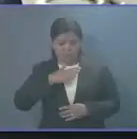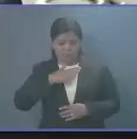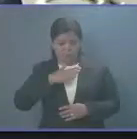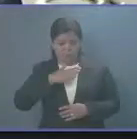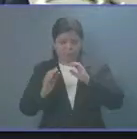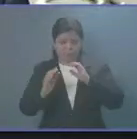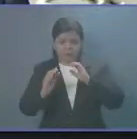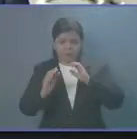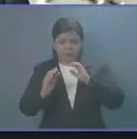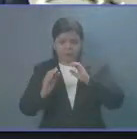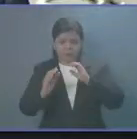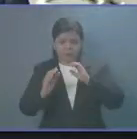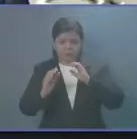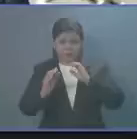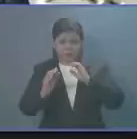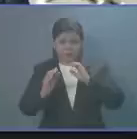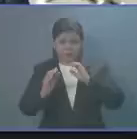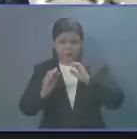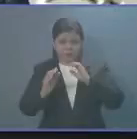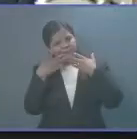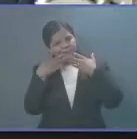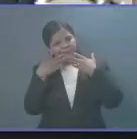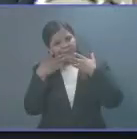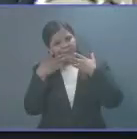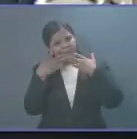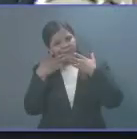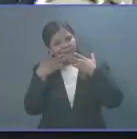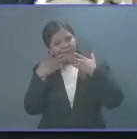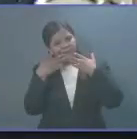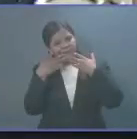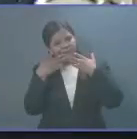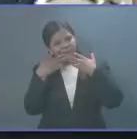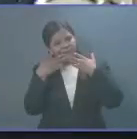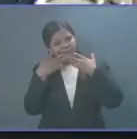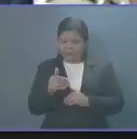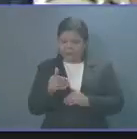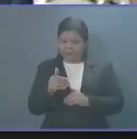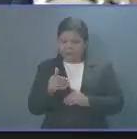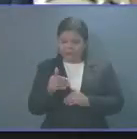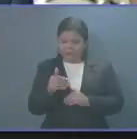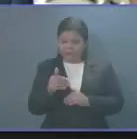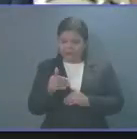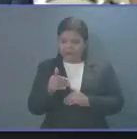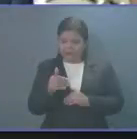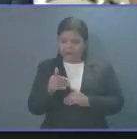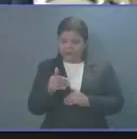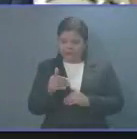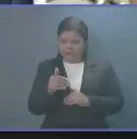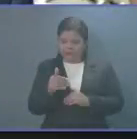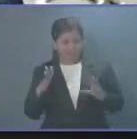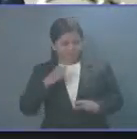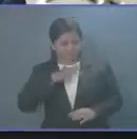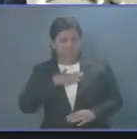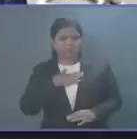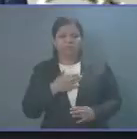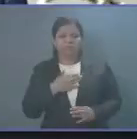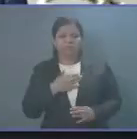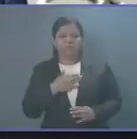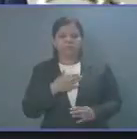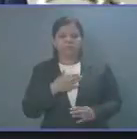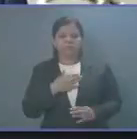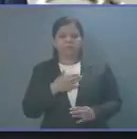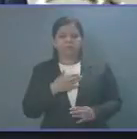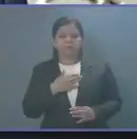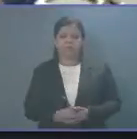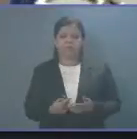Por eso nos sentimos felices que ahora tenemos 6 años ya con radio y televisión legislativa.